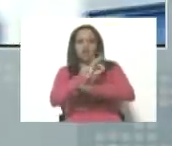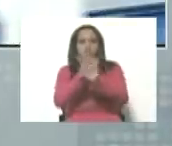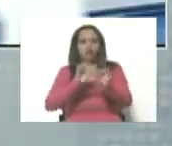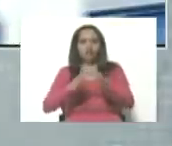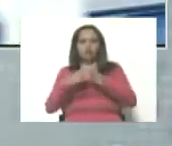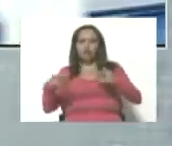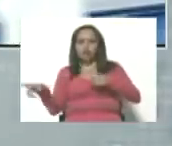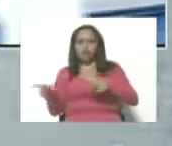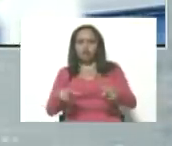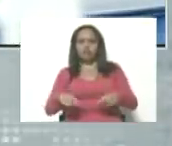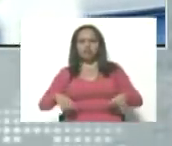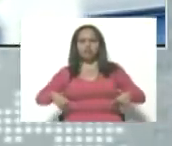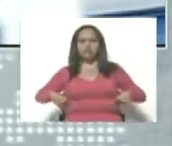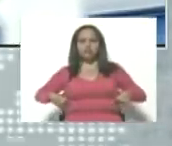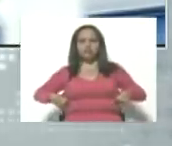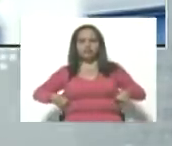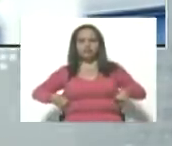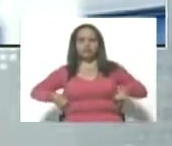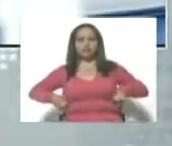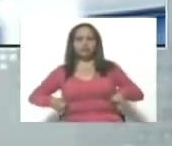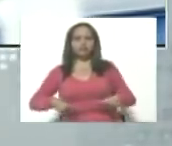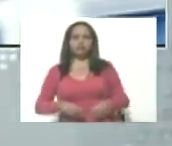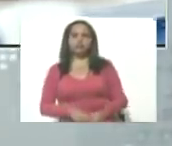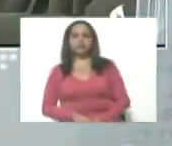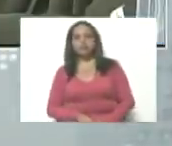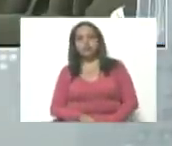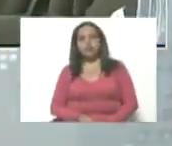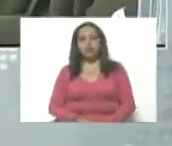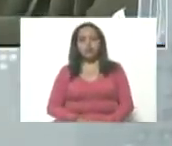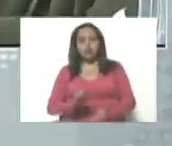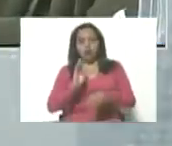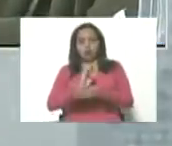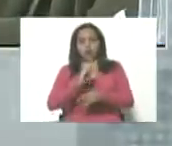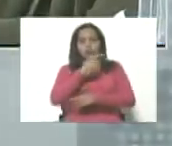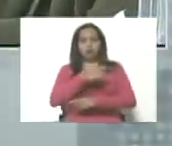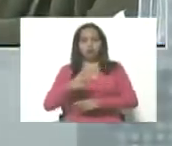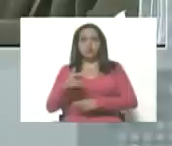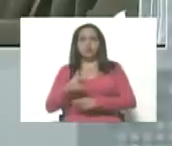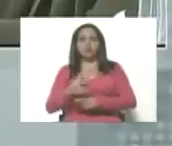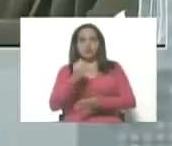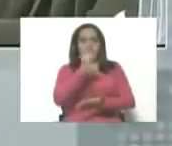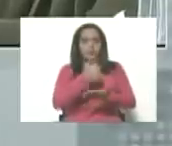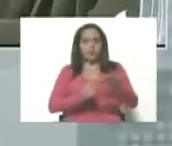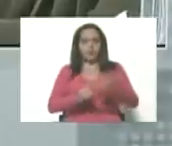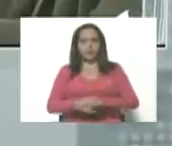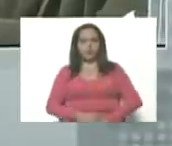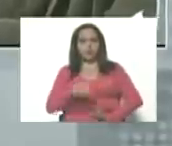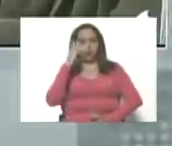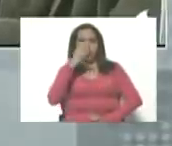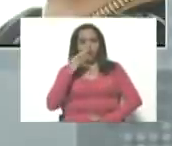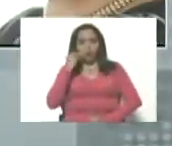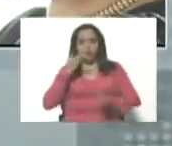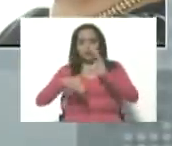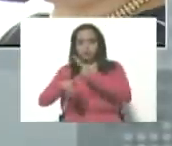para garantizar la seguridad de las personas que se van a inscribir, aquellos jóvenes que vayan a